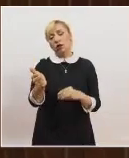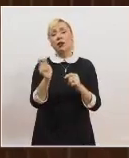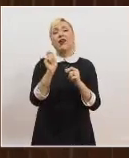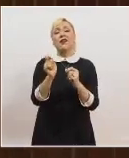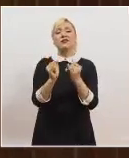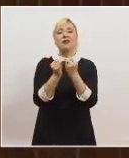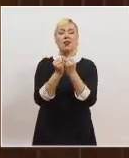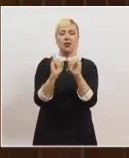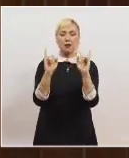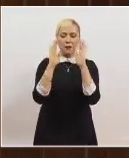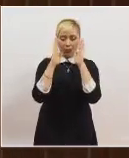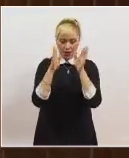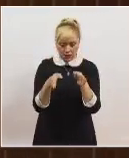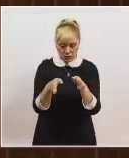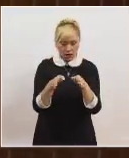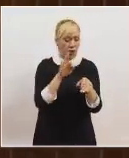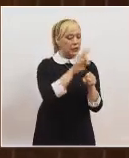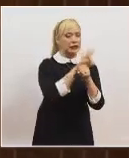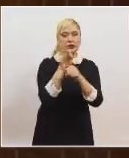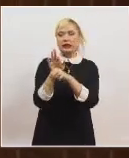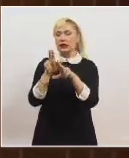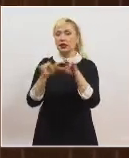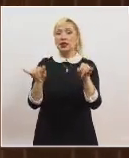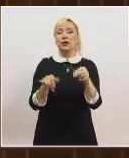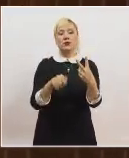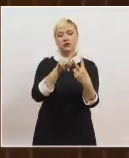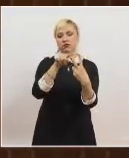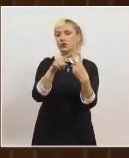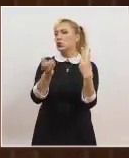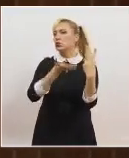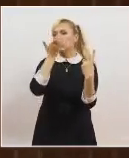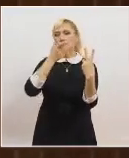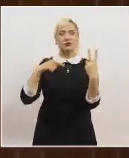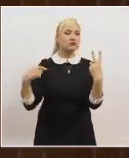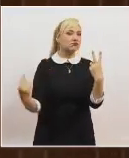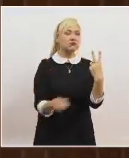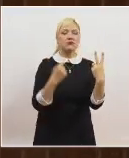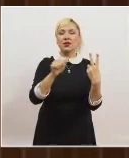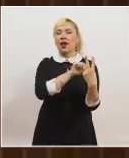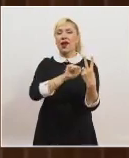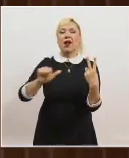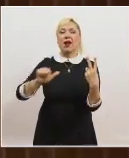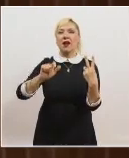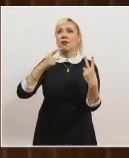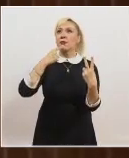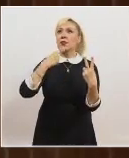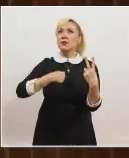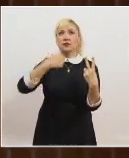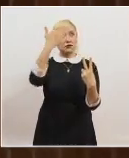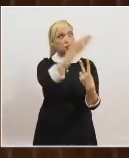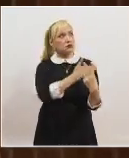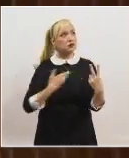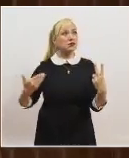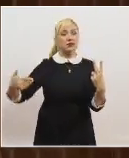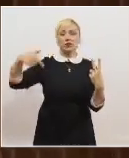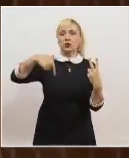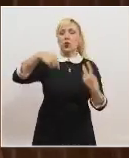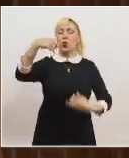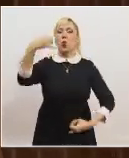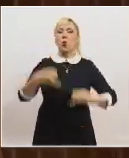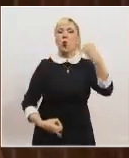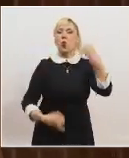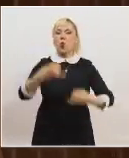dos características básicas y definitorias de la posición institucional del